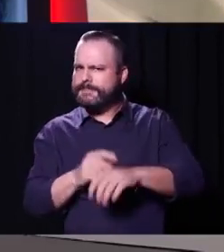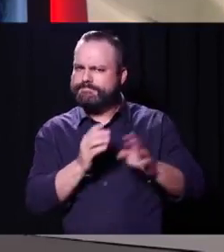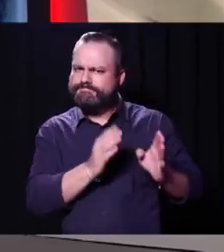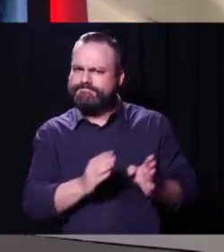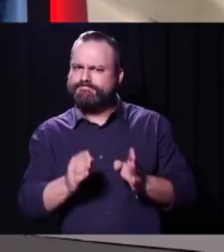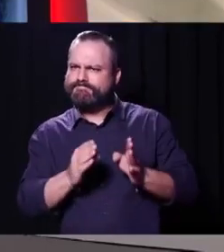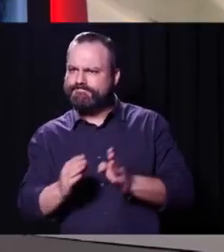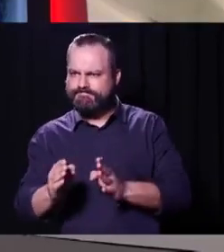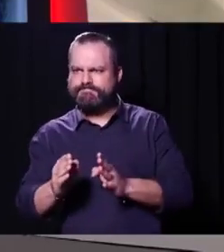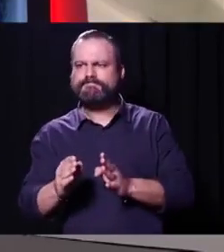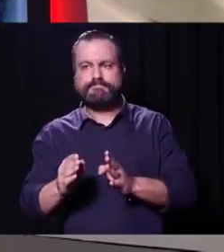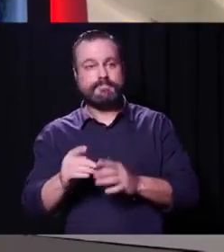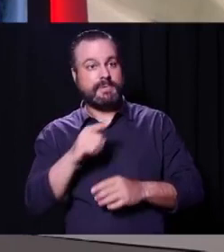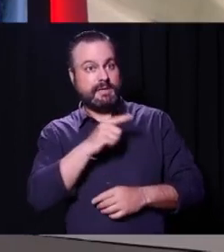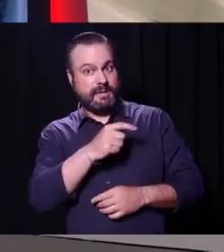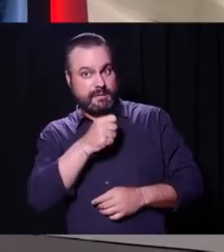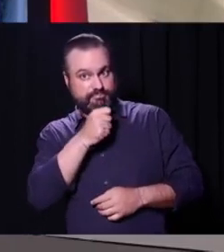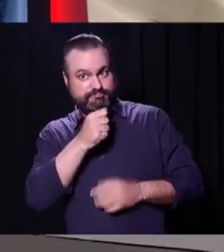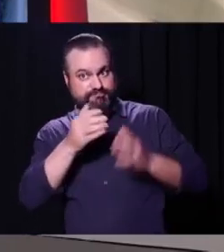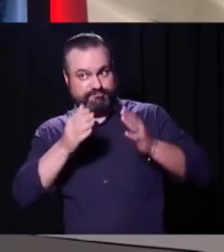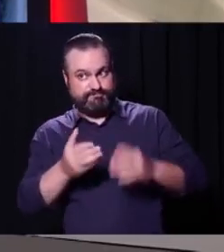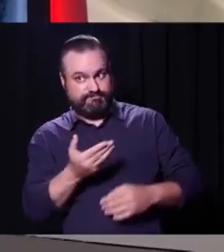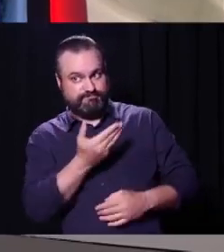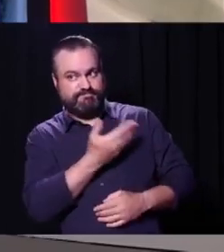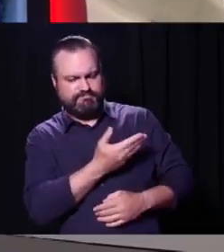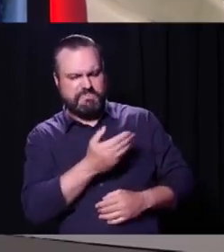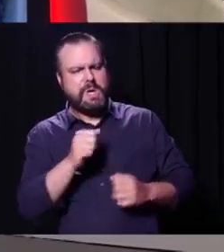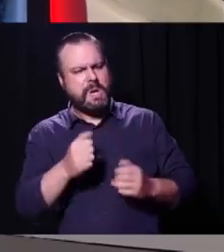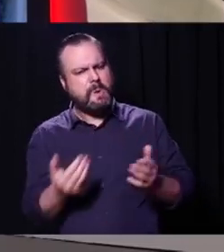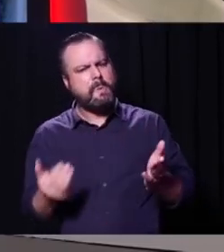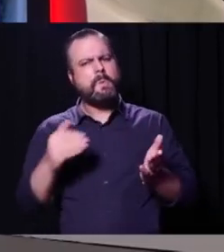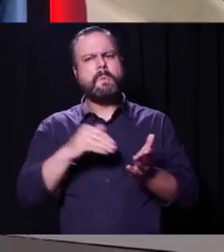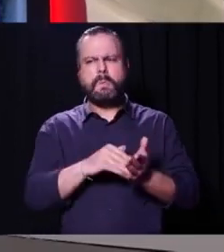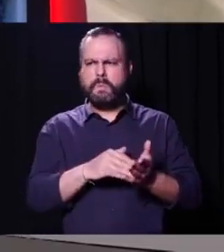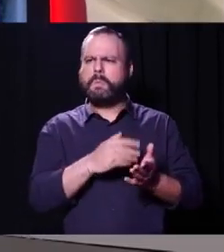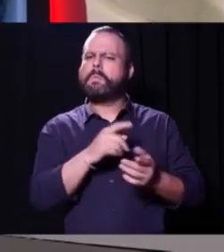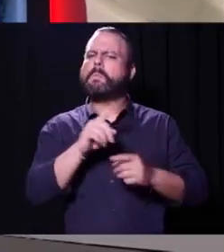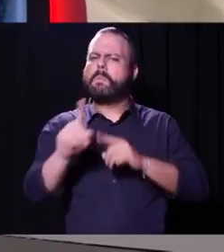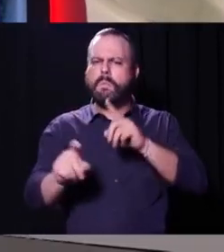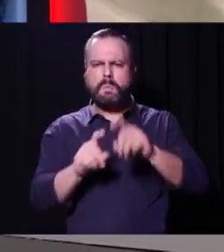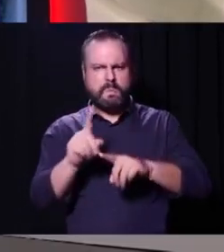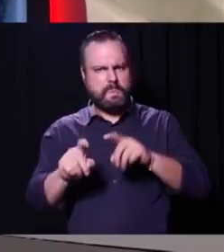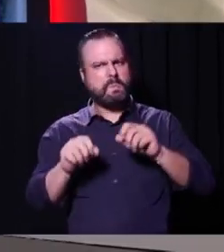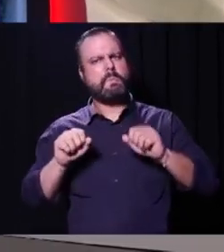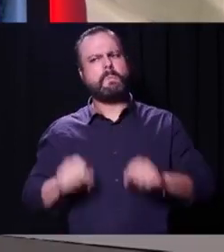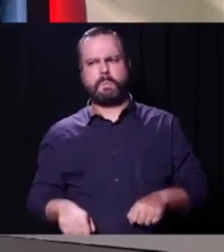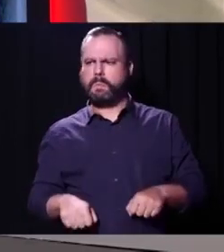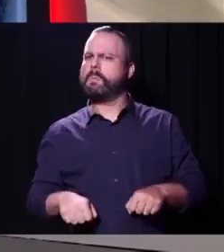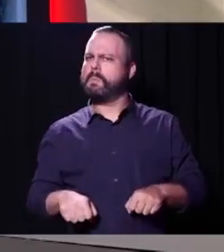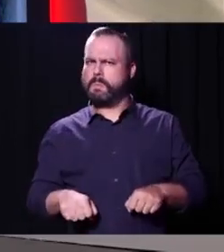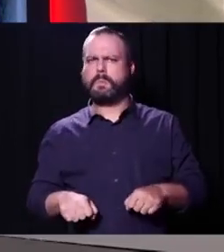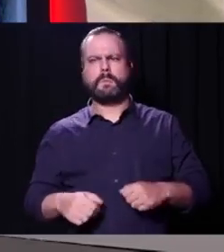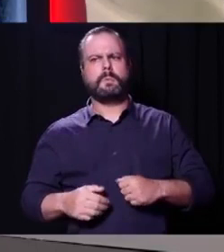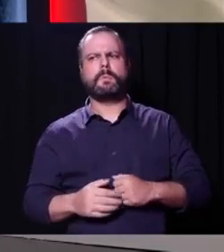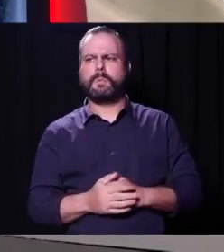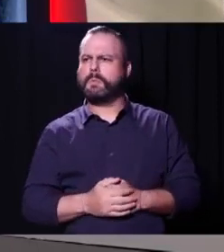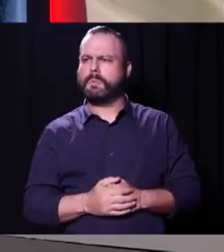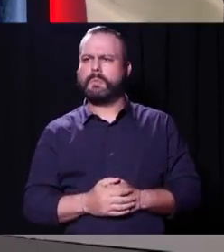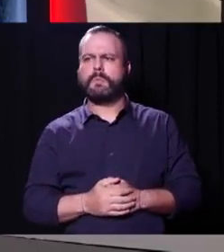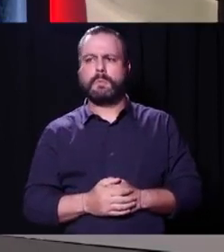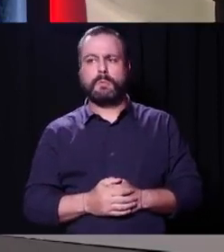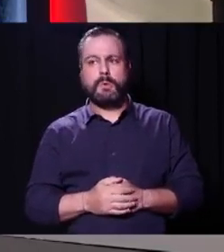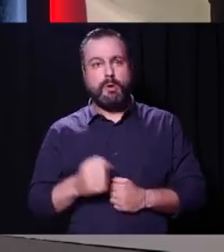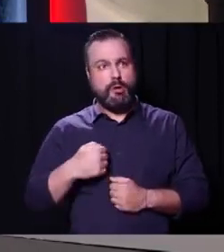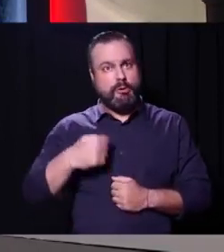repreguntas que usted podrá contestar haciendo uso del tiempo restante. Sus comentarios deben ajustarse a